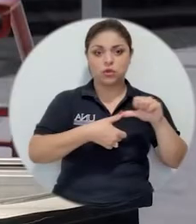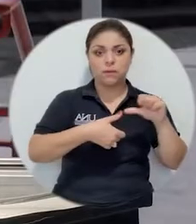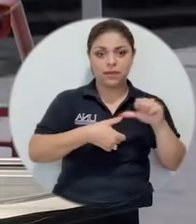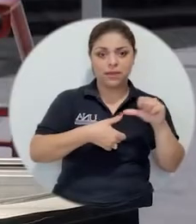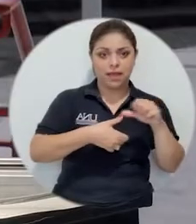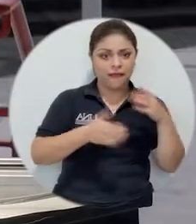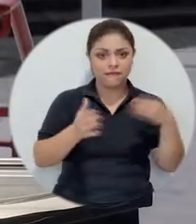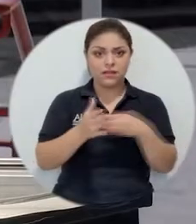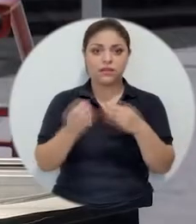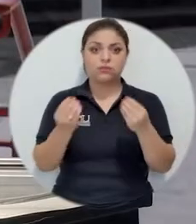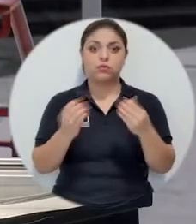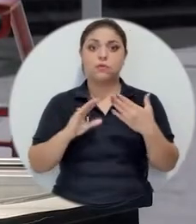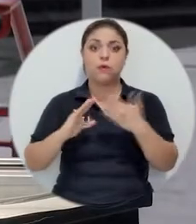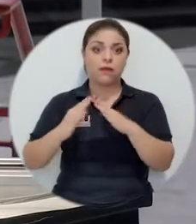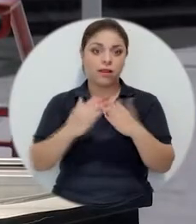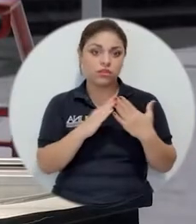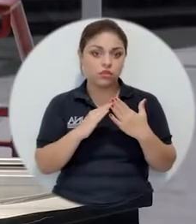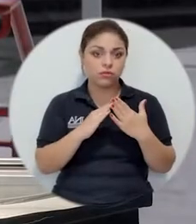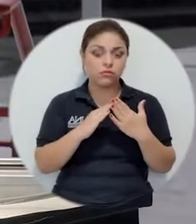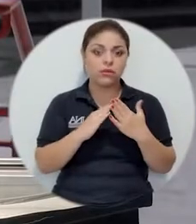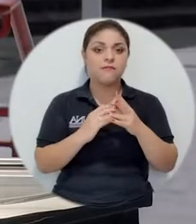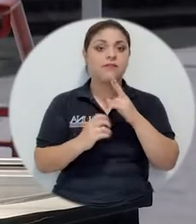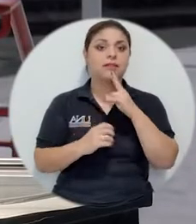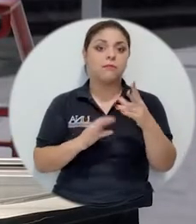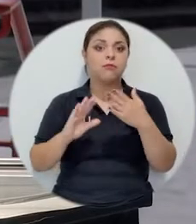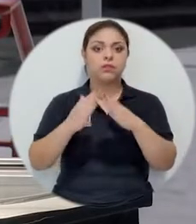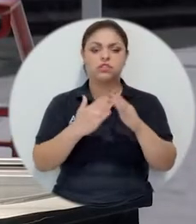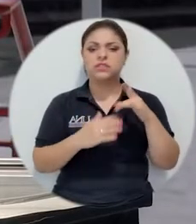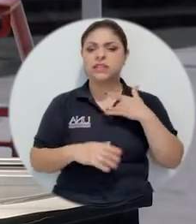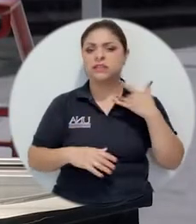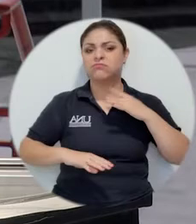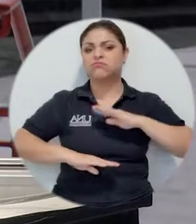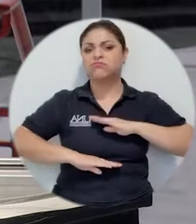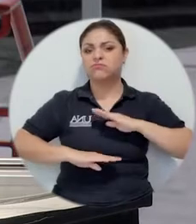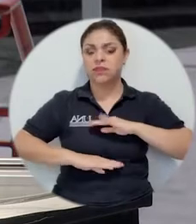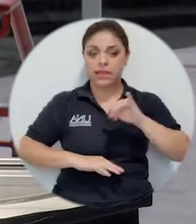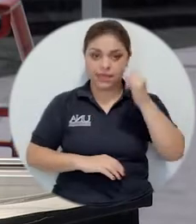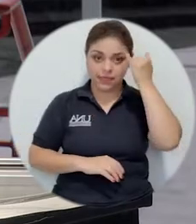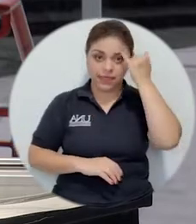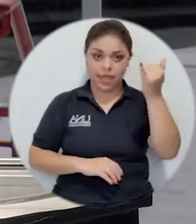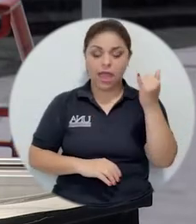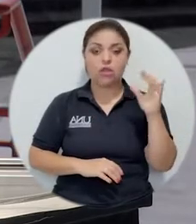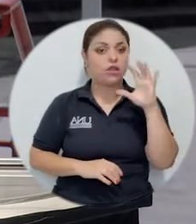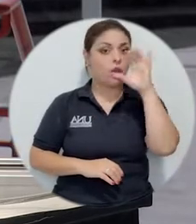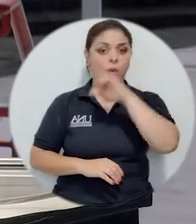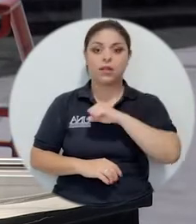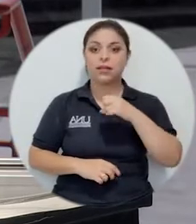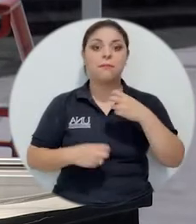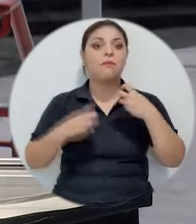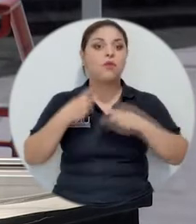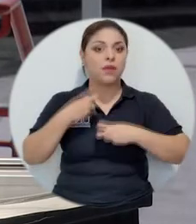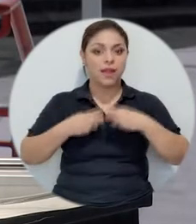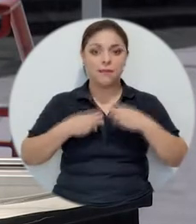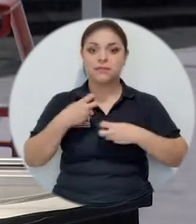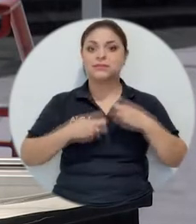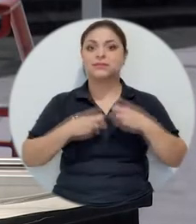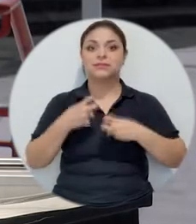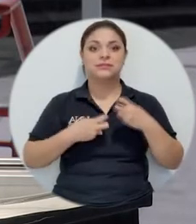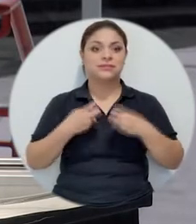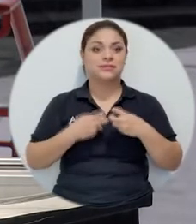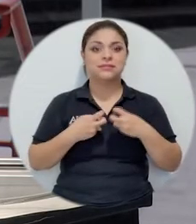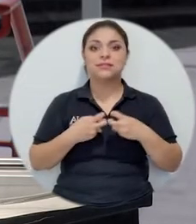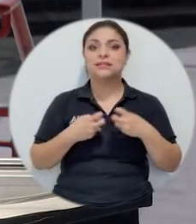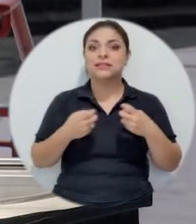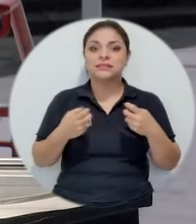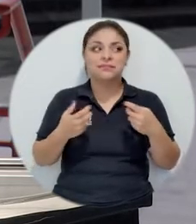la población. Es decir, la población se siente muy conforme con esa idea y no se da cuenta que hay problemas transnacionales que pasan en zonas